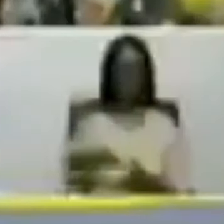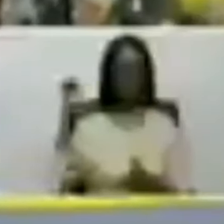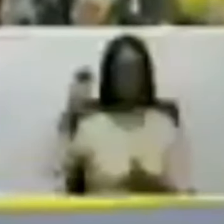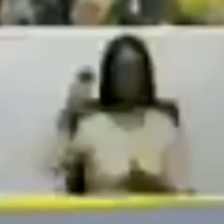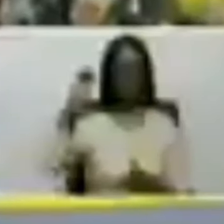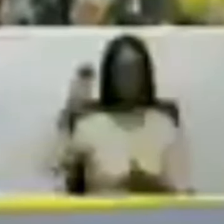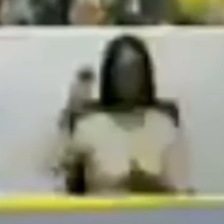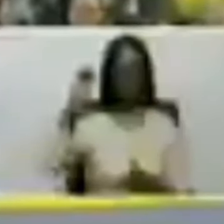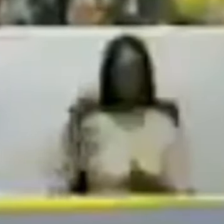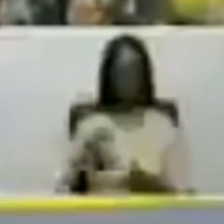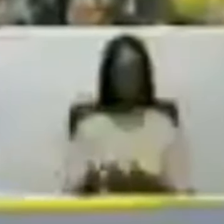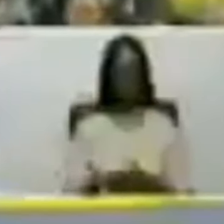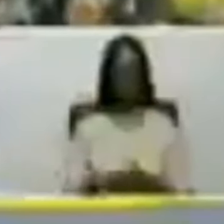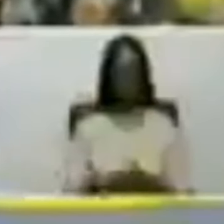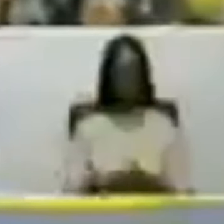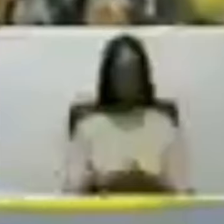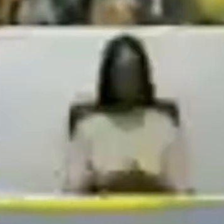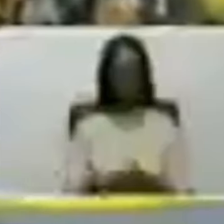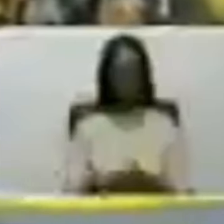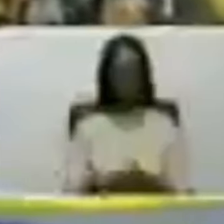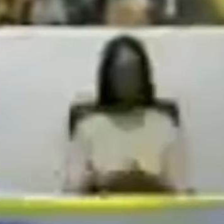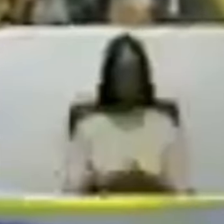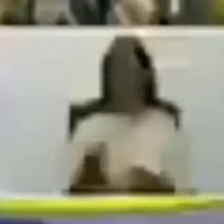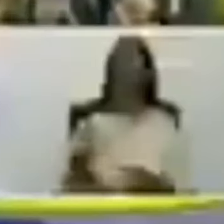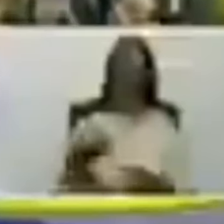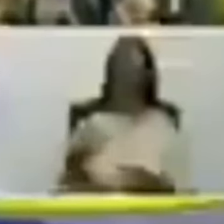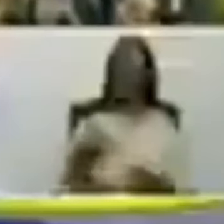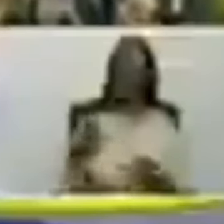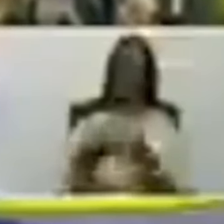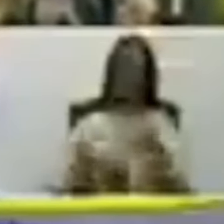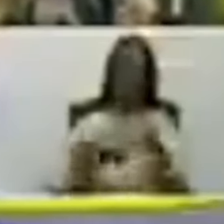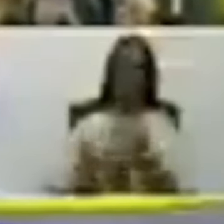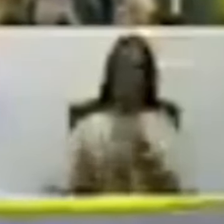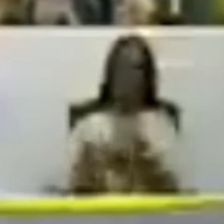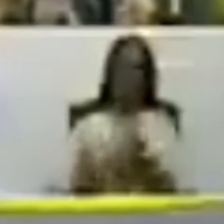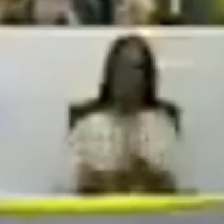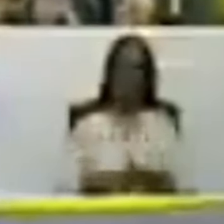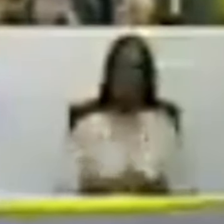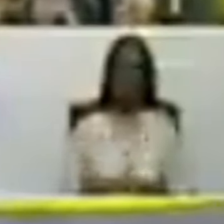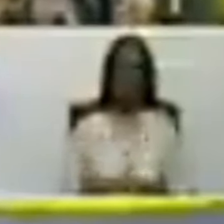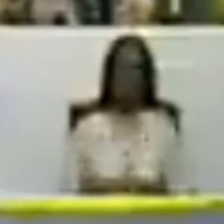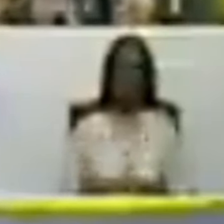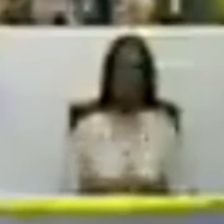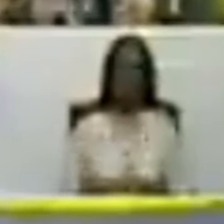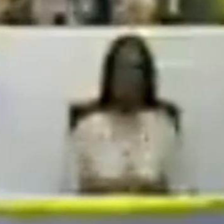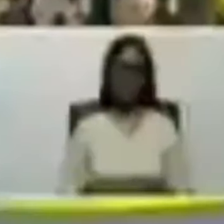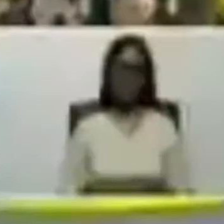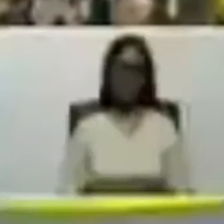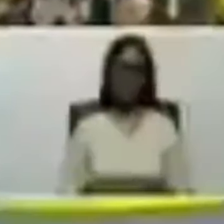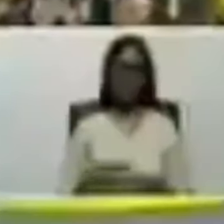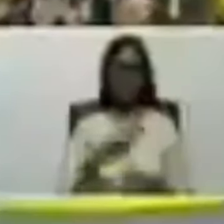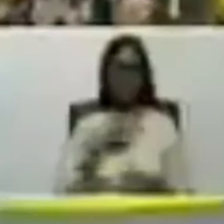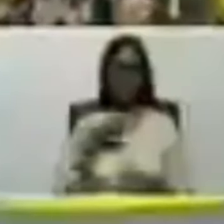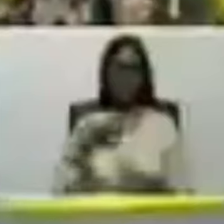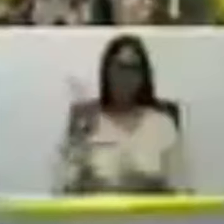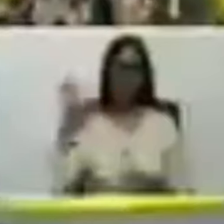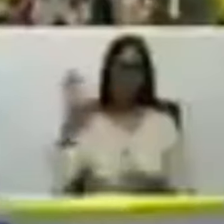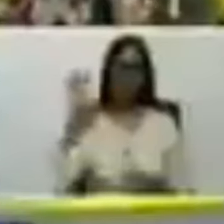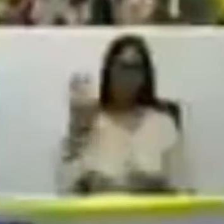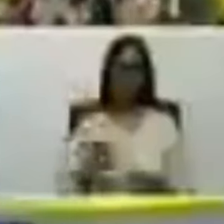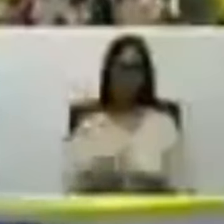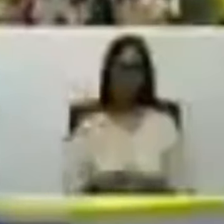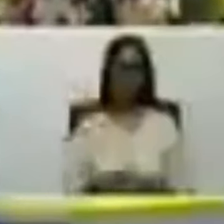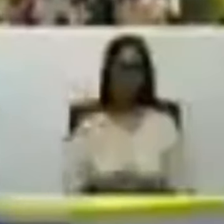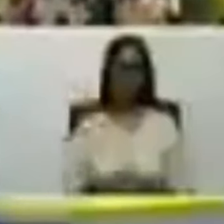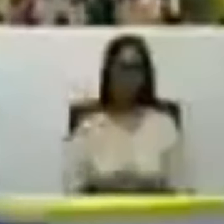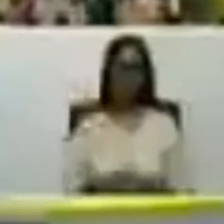gobierno va a caer, llenó las calles de Caracas el 4 de julio en una concentración de la oposición en la capital